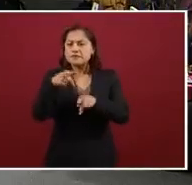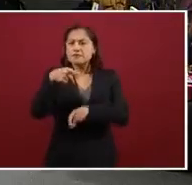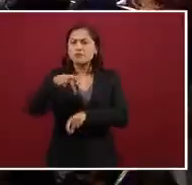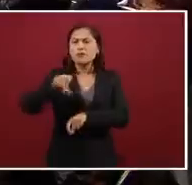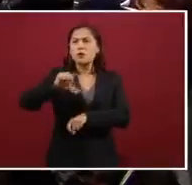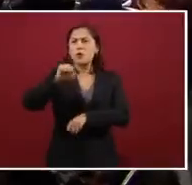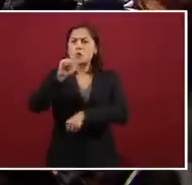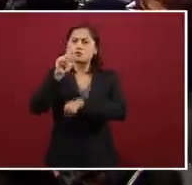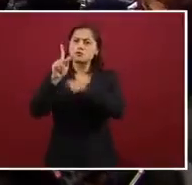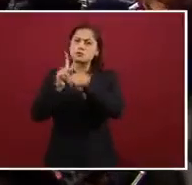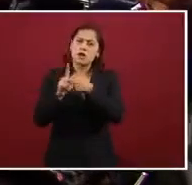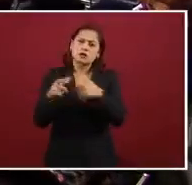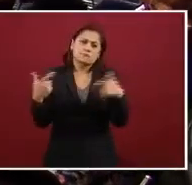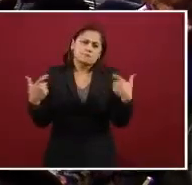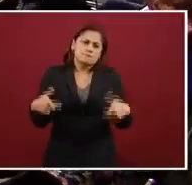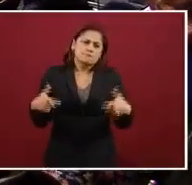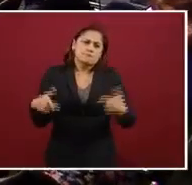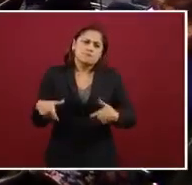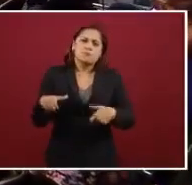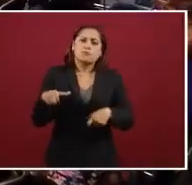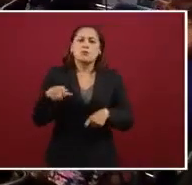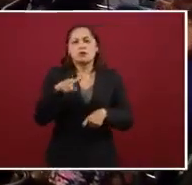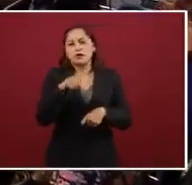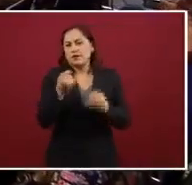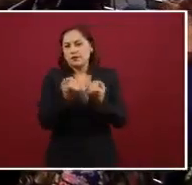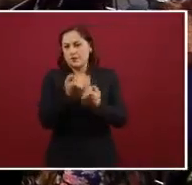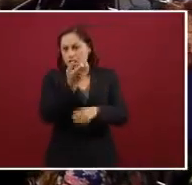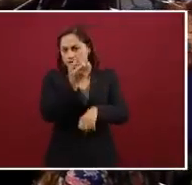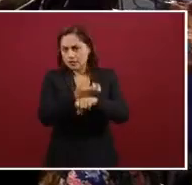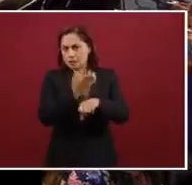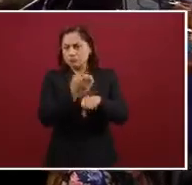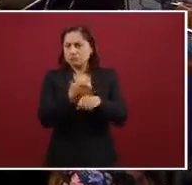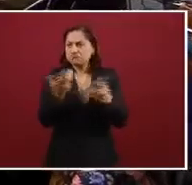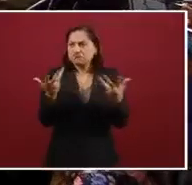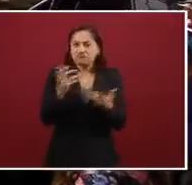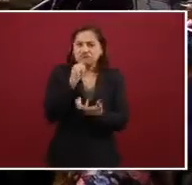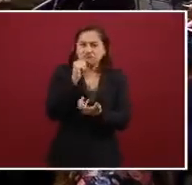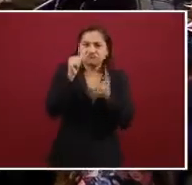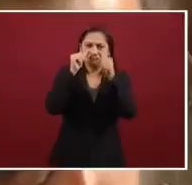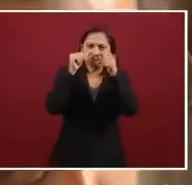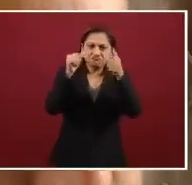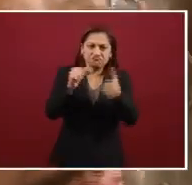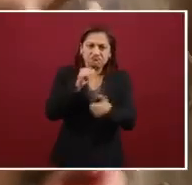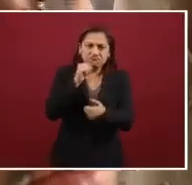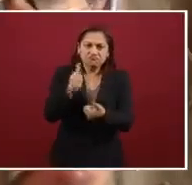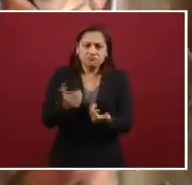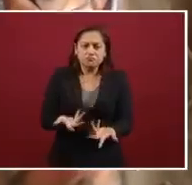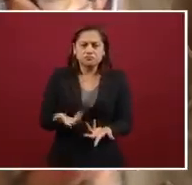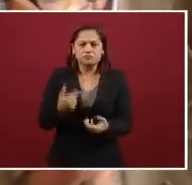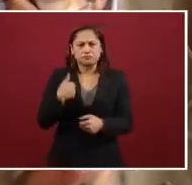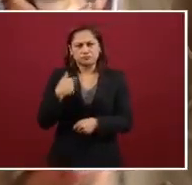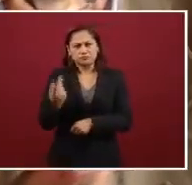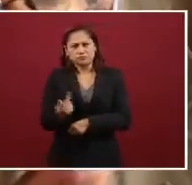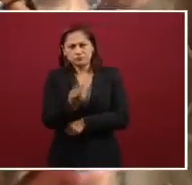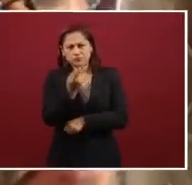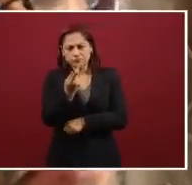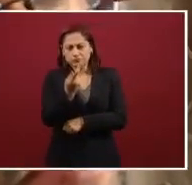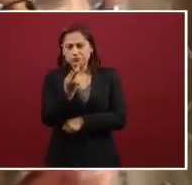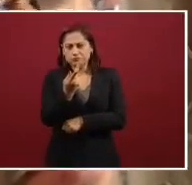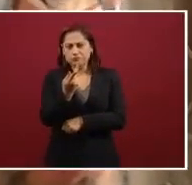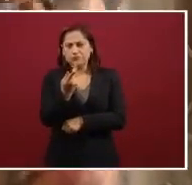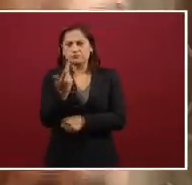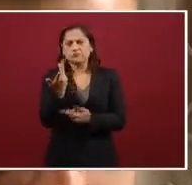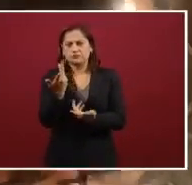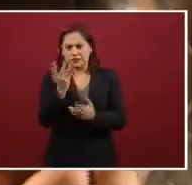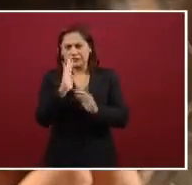del mundo y Estados Unidos que no estaban haciendo nada. ¿Se ha tenido contacto con Estados